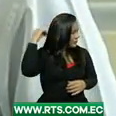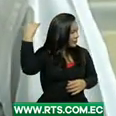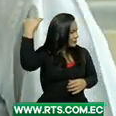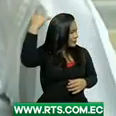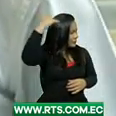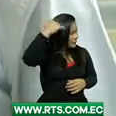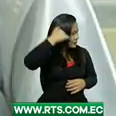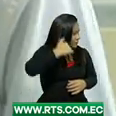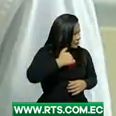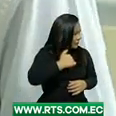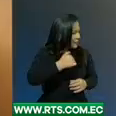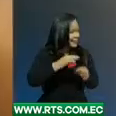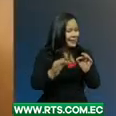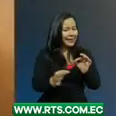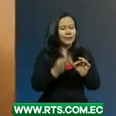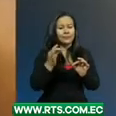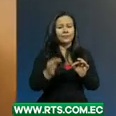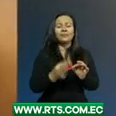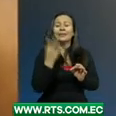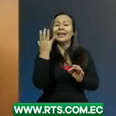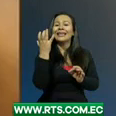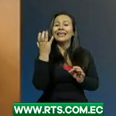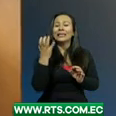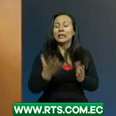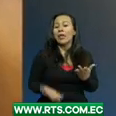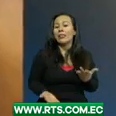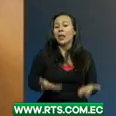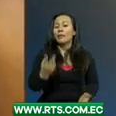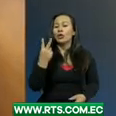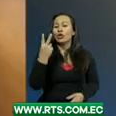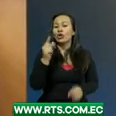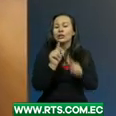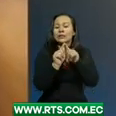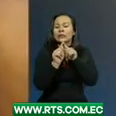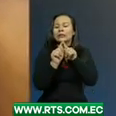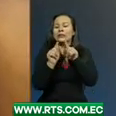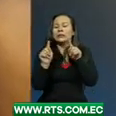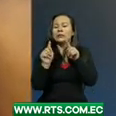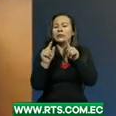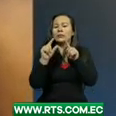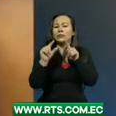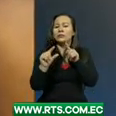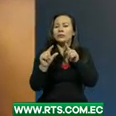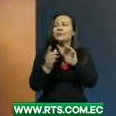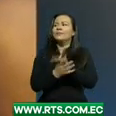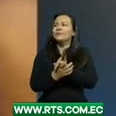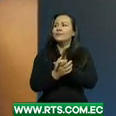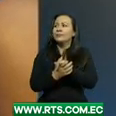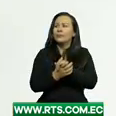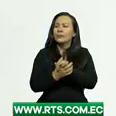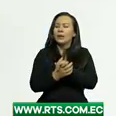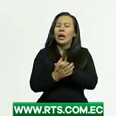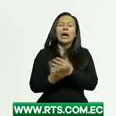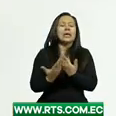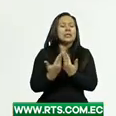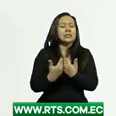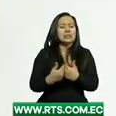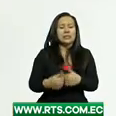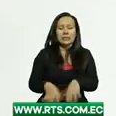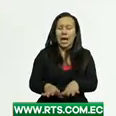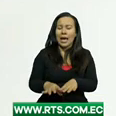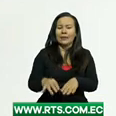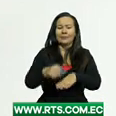puntos aproximadamente de largo y posiblemente 2 centímetros de profundidad. La cirugía se realizó sin mayores complicaciones, se le